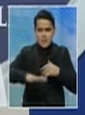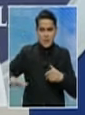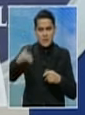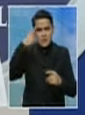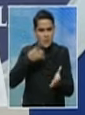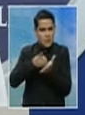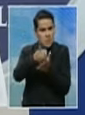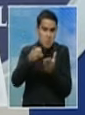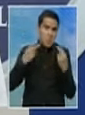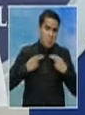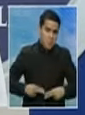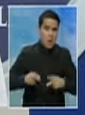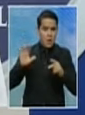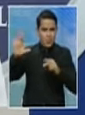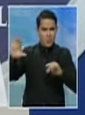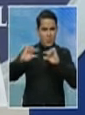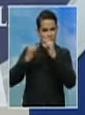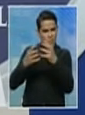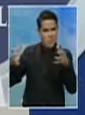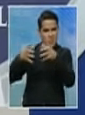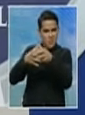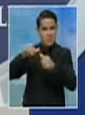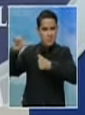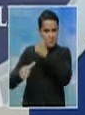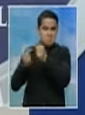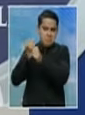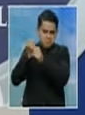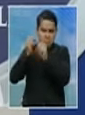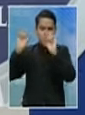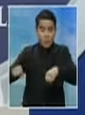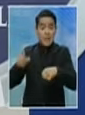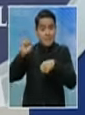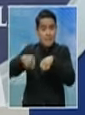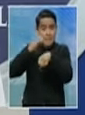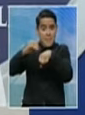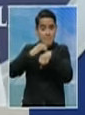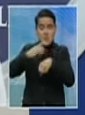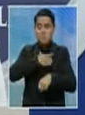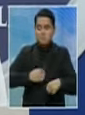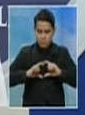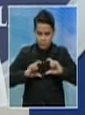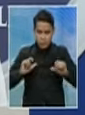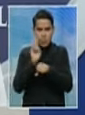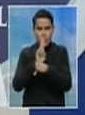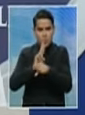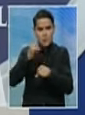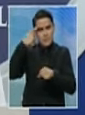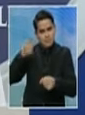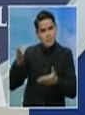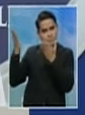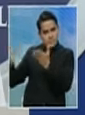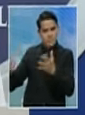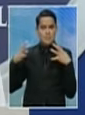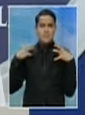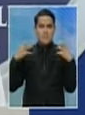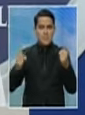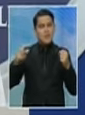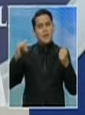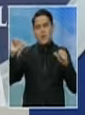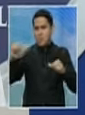o su personal asignado y el personal debidamente autorizado por la Secretaría de Estado en el Despacho de Salud y